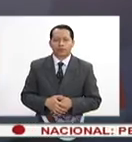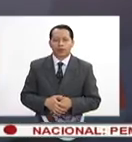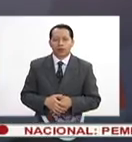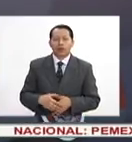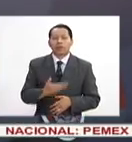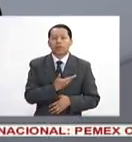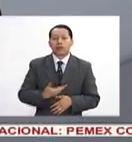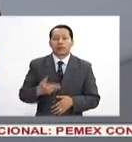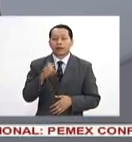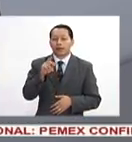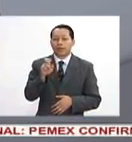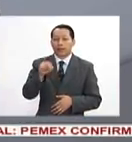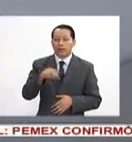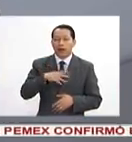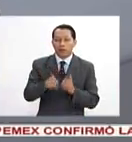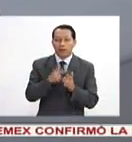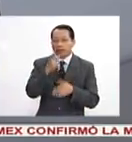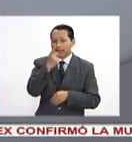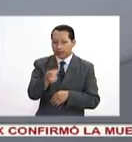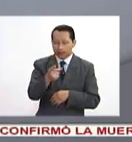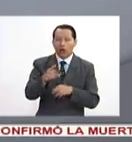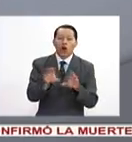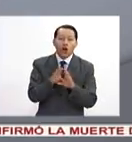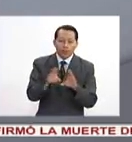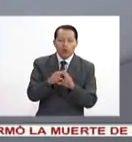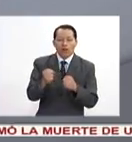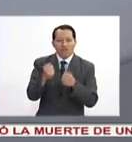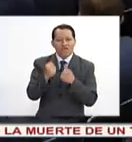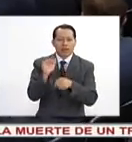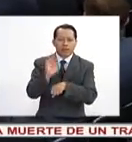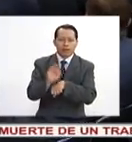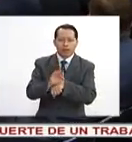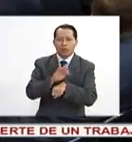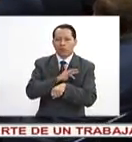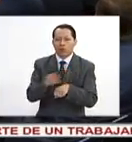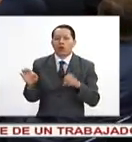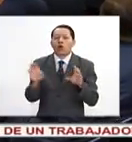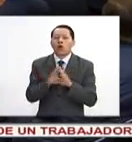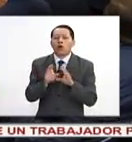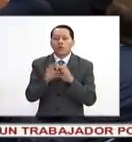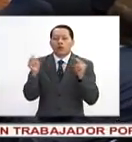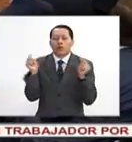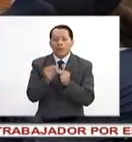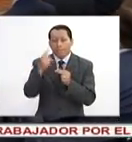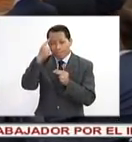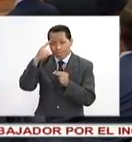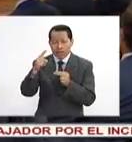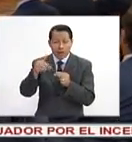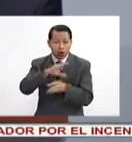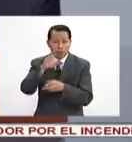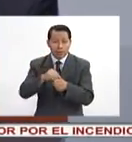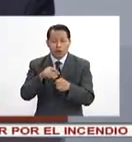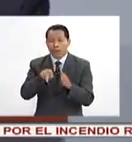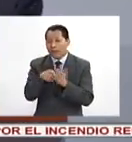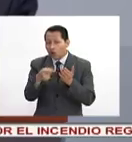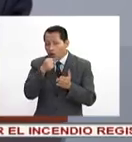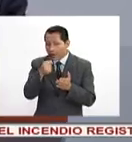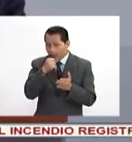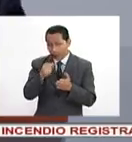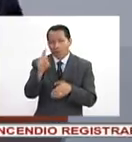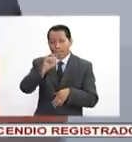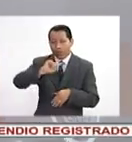El presidente Enrique Peña Nieto reiteró su compromiso para fortalecer las condiciones que se requieren para el ejercicio pleno de un periodismo profesional